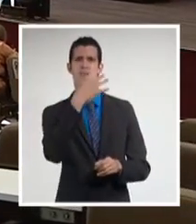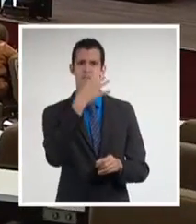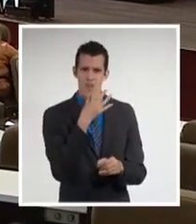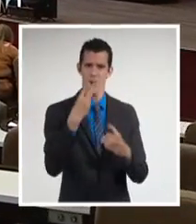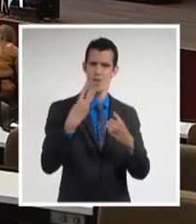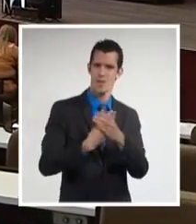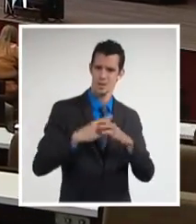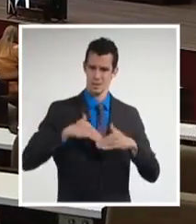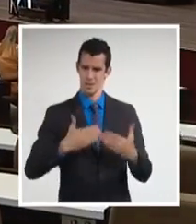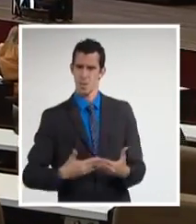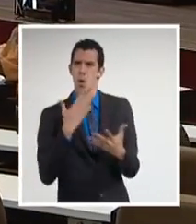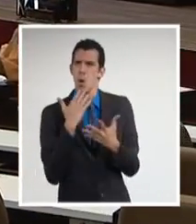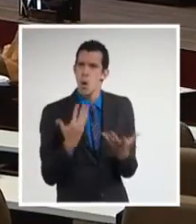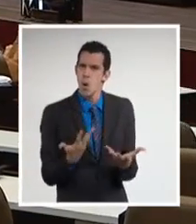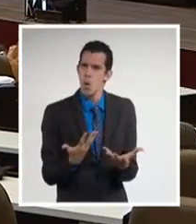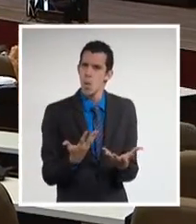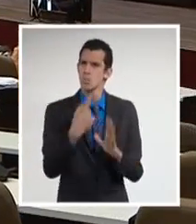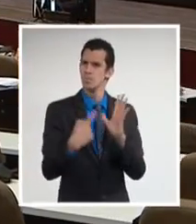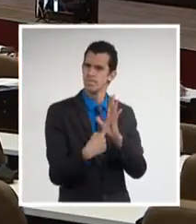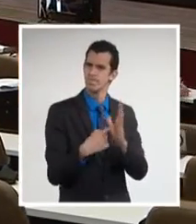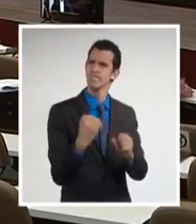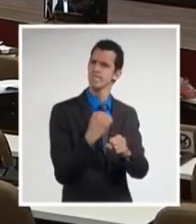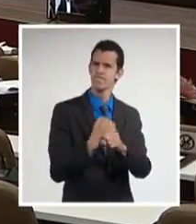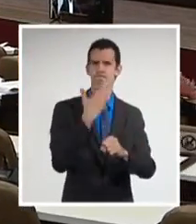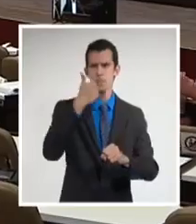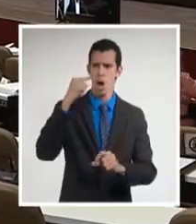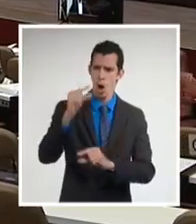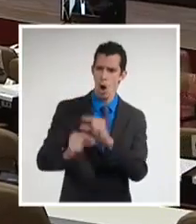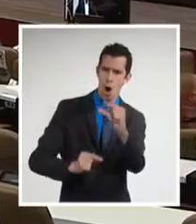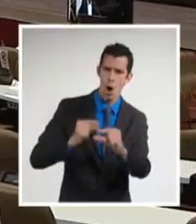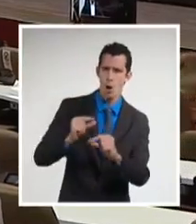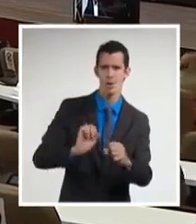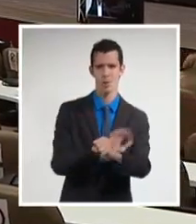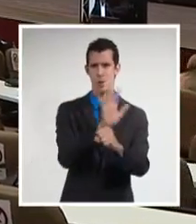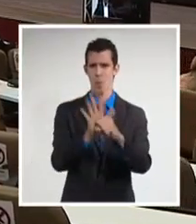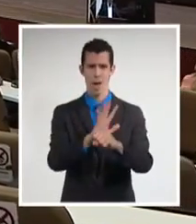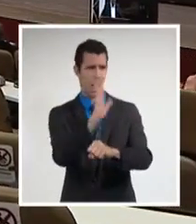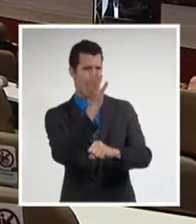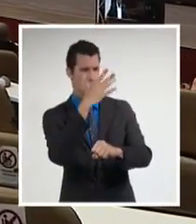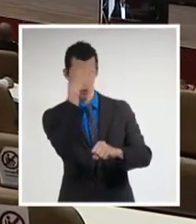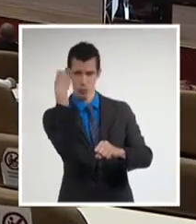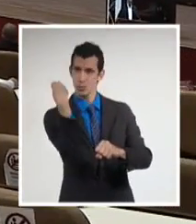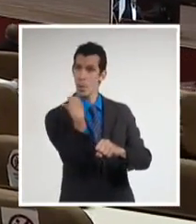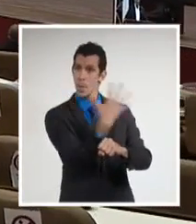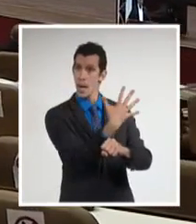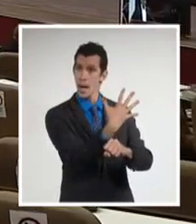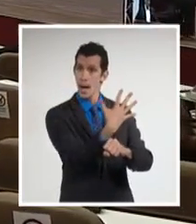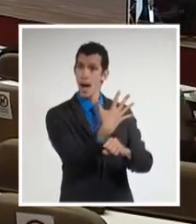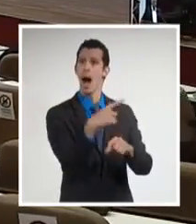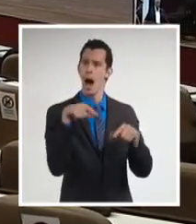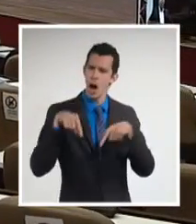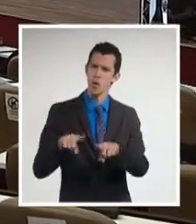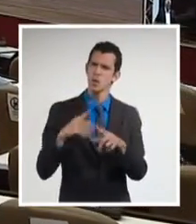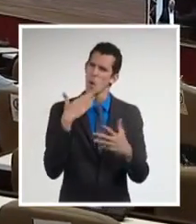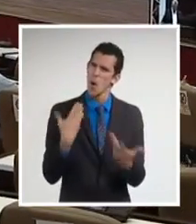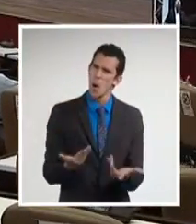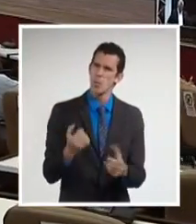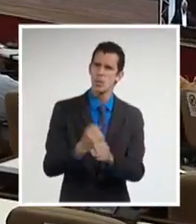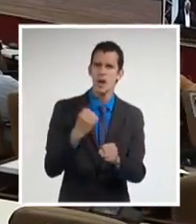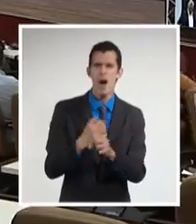la estrategia de avance hacia el tiempo del mundo pospandemia que nos espera a la vuelta de unos días para plantearnos nuevos